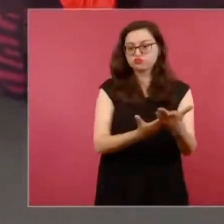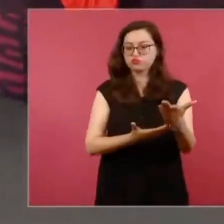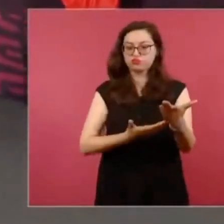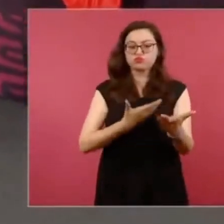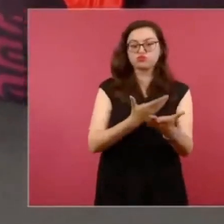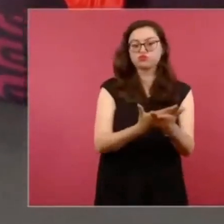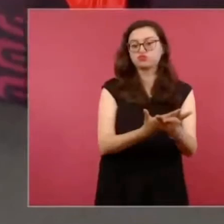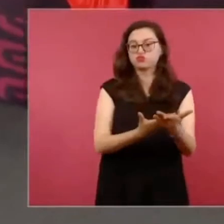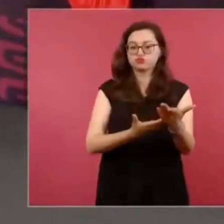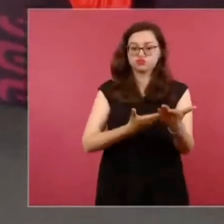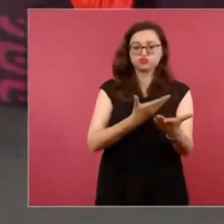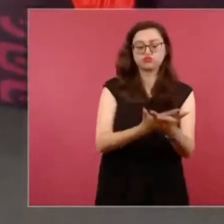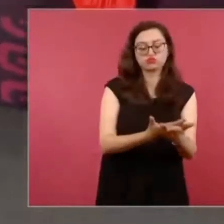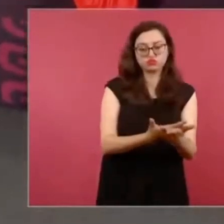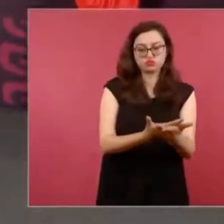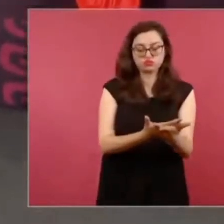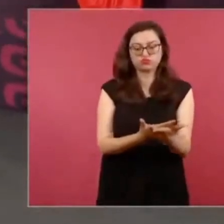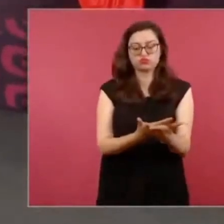Además,